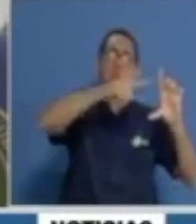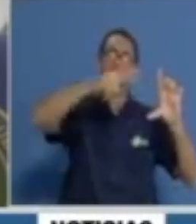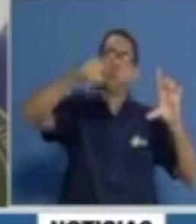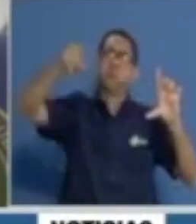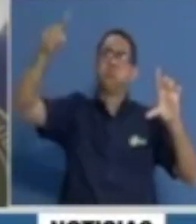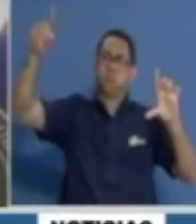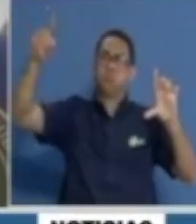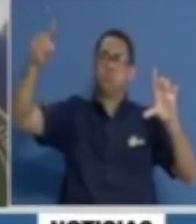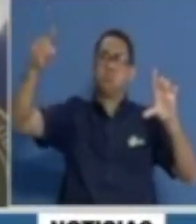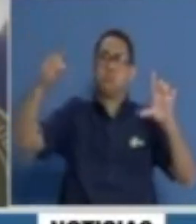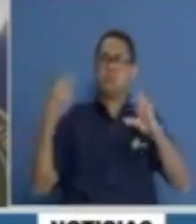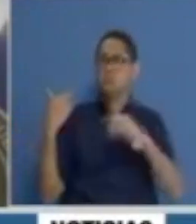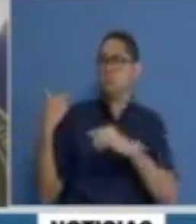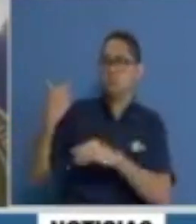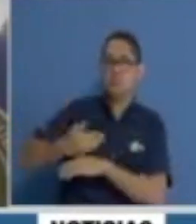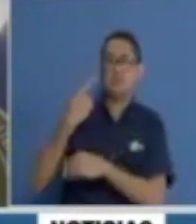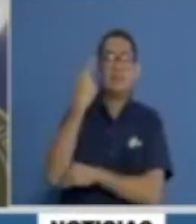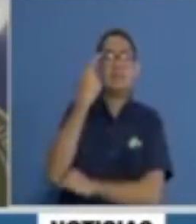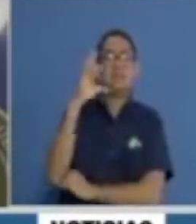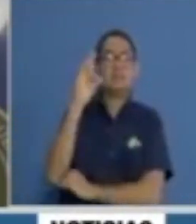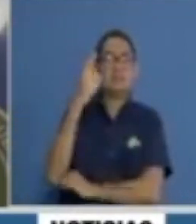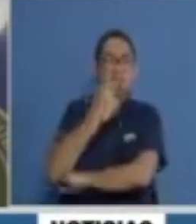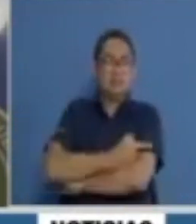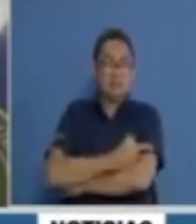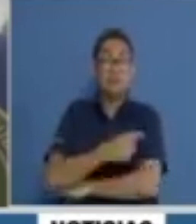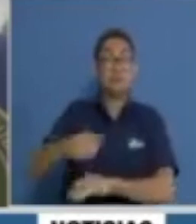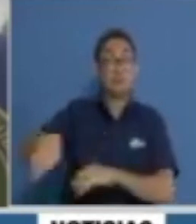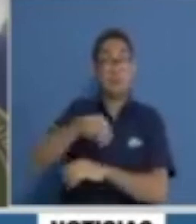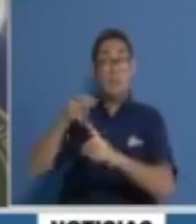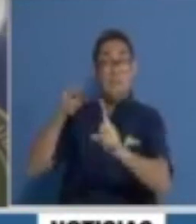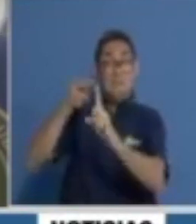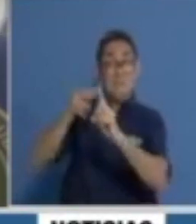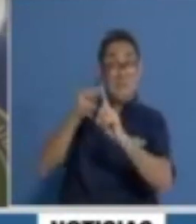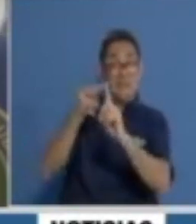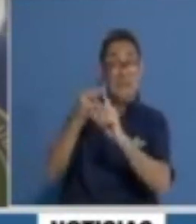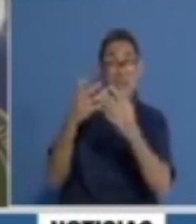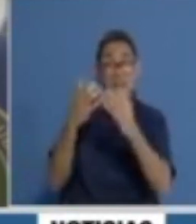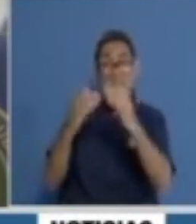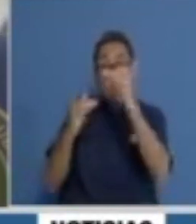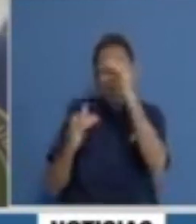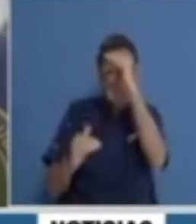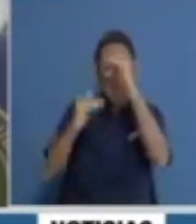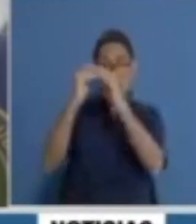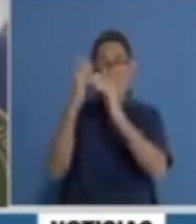promedio de los últimos 7 días, para observar que en la meta que se tenía en esta primera fase de alcanzar al